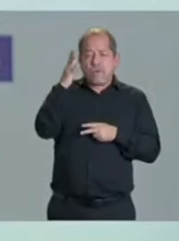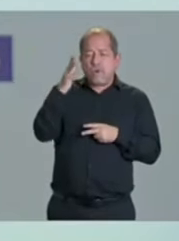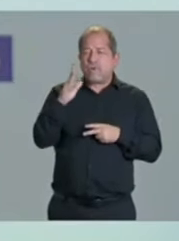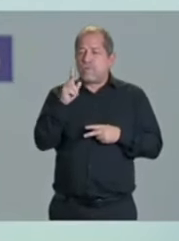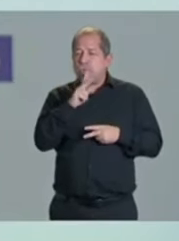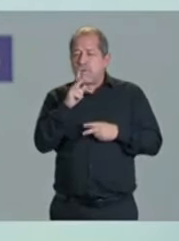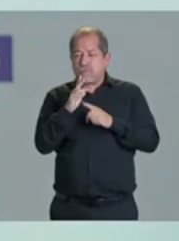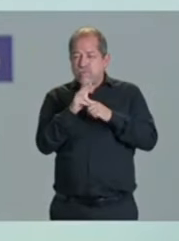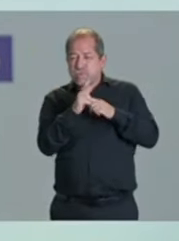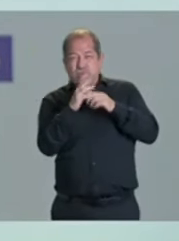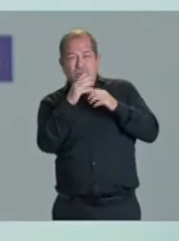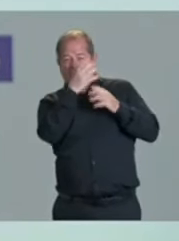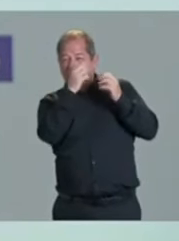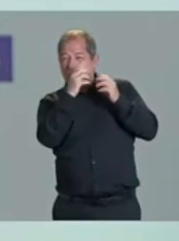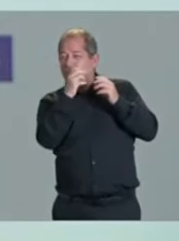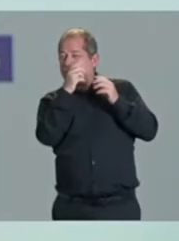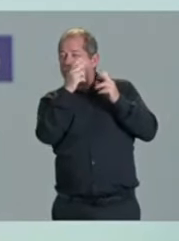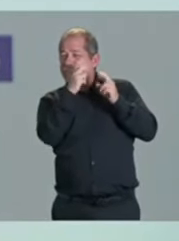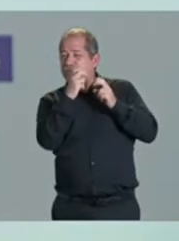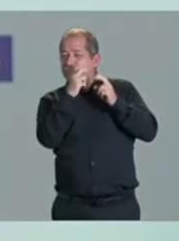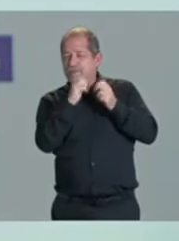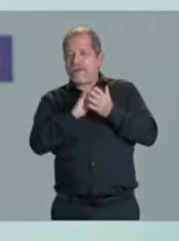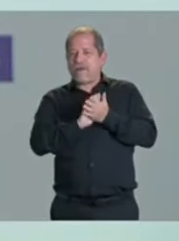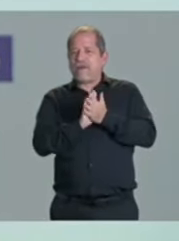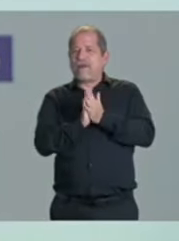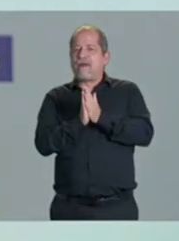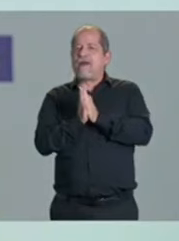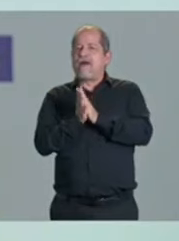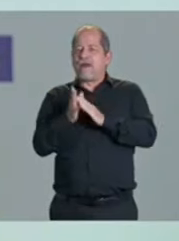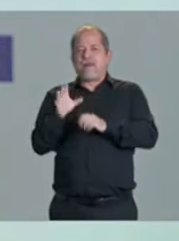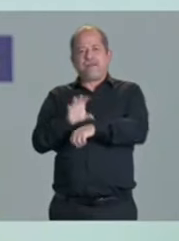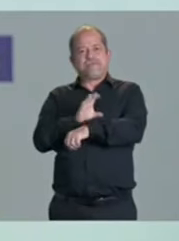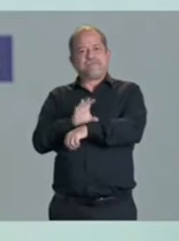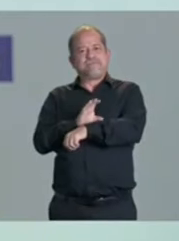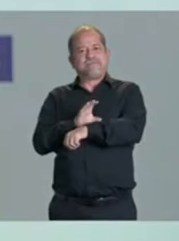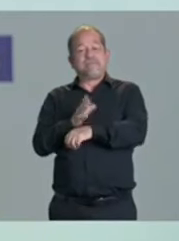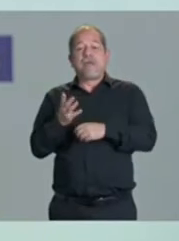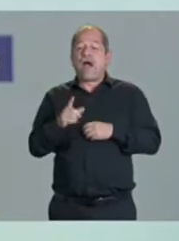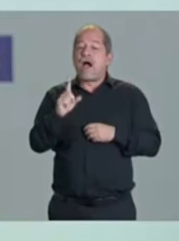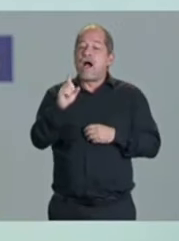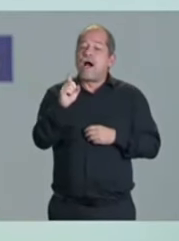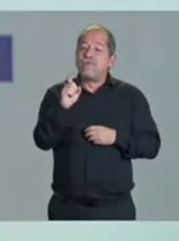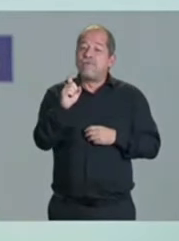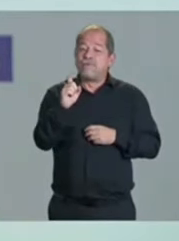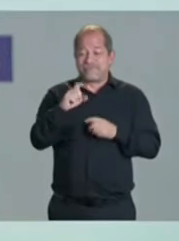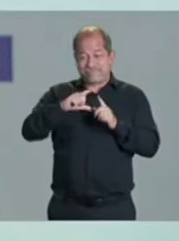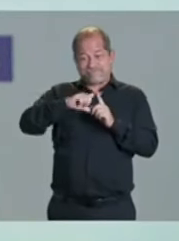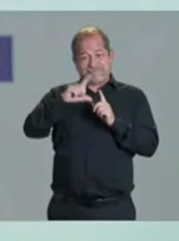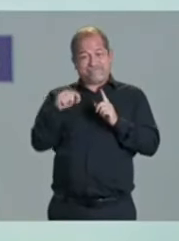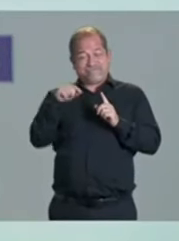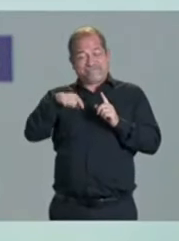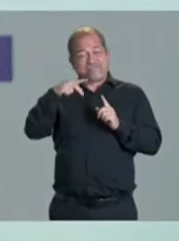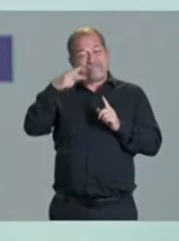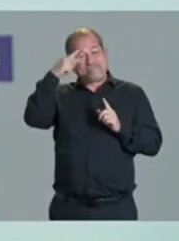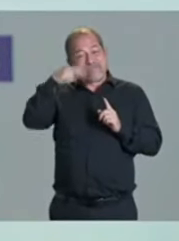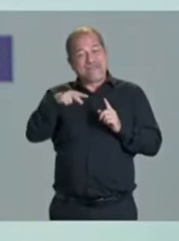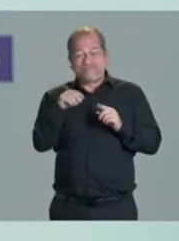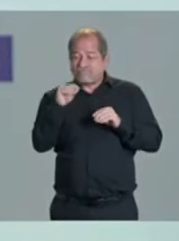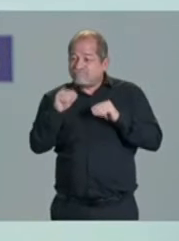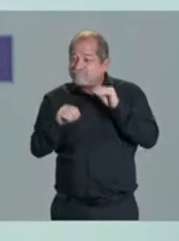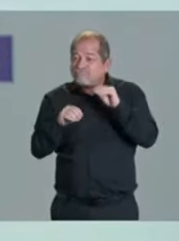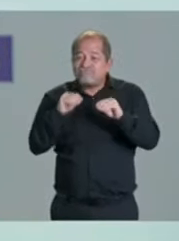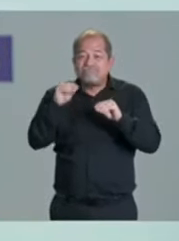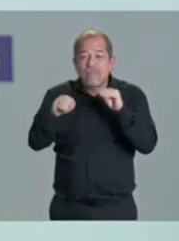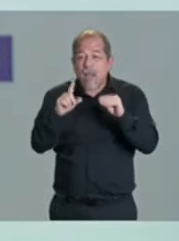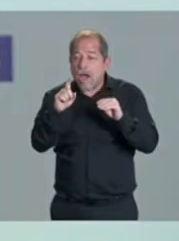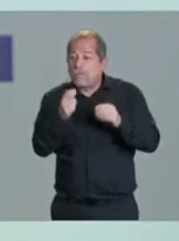Así es. Pues esto lo han traído desde ya, pues, no sé cuántos millones de dólares se